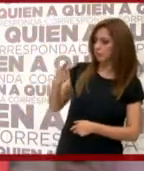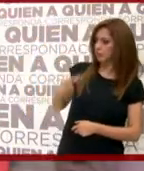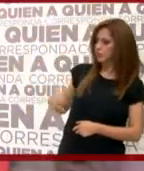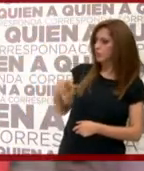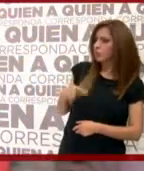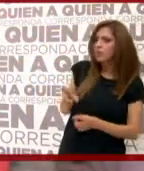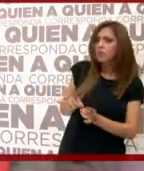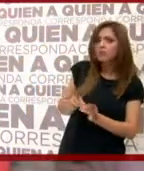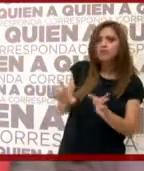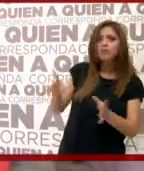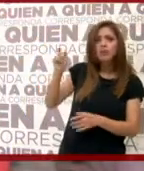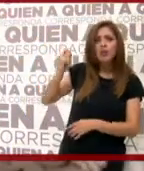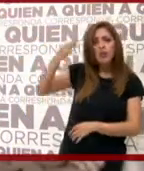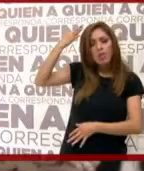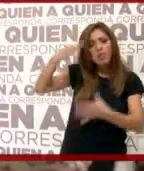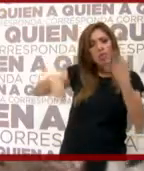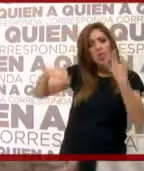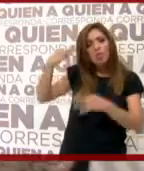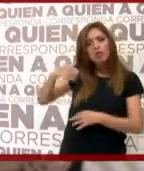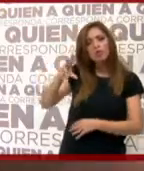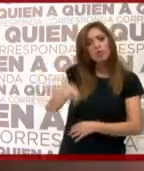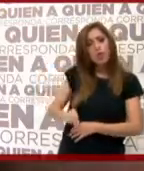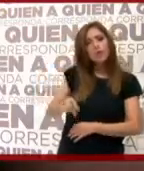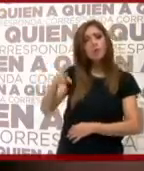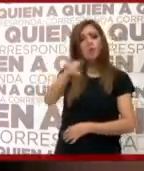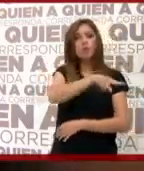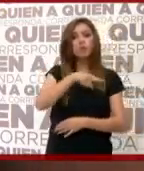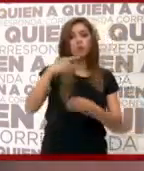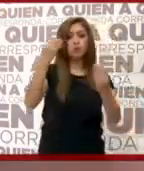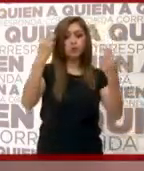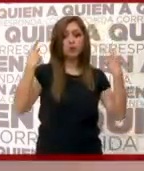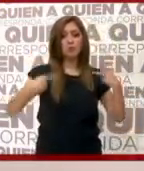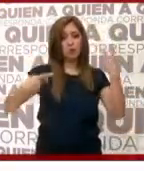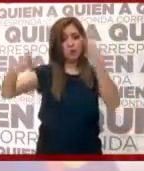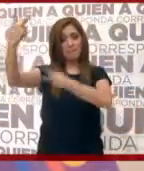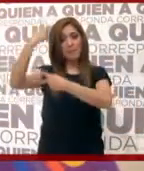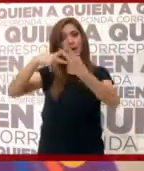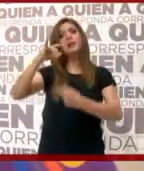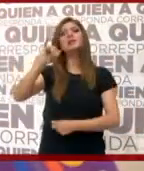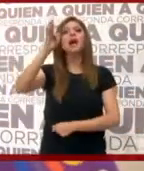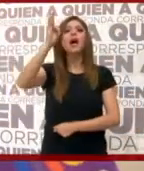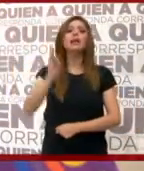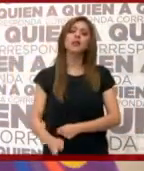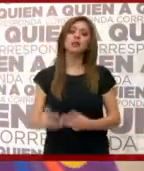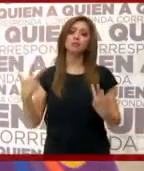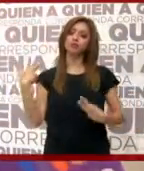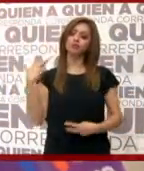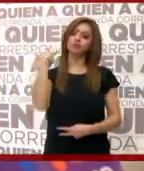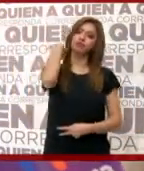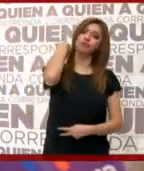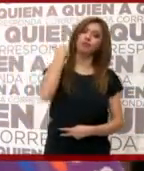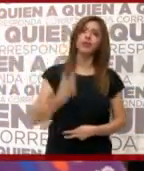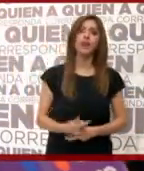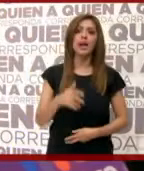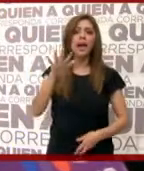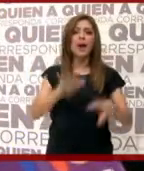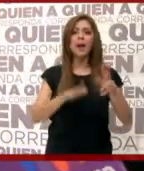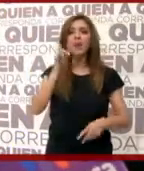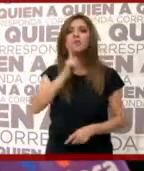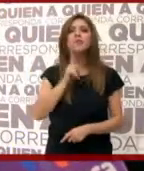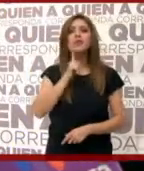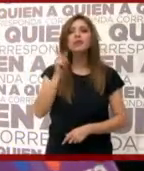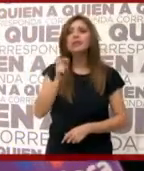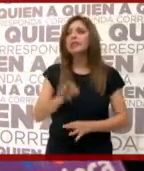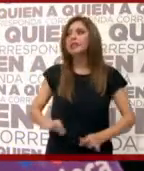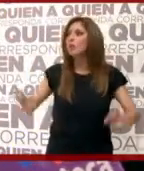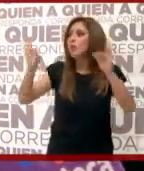por alguna razón llega a perder su cabello. Decenas de personas asistieron con la finalidad de donar. Uno como mujer, a veces la parte más importante es el cabello